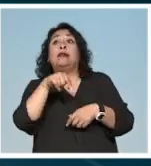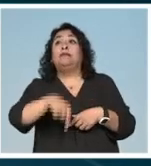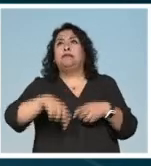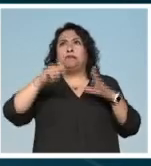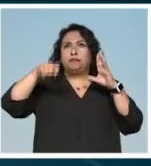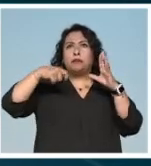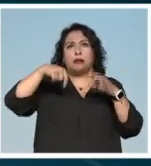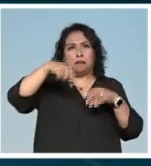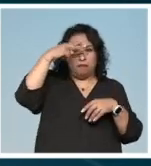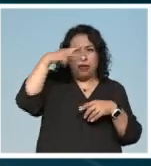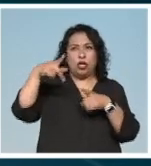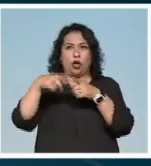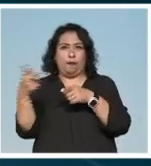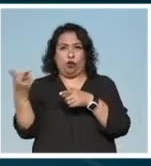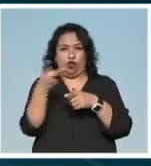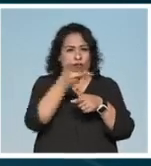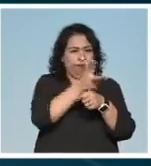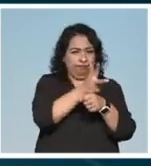en Japón.